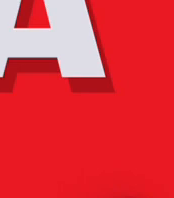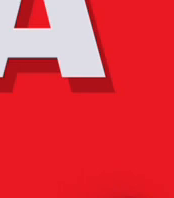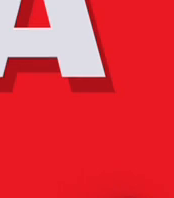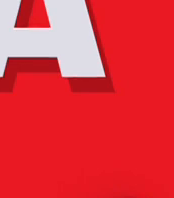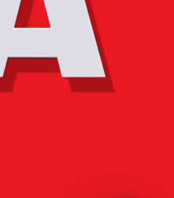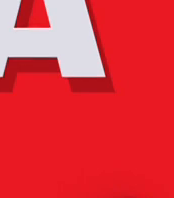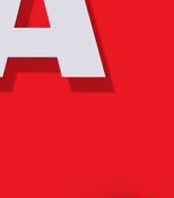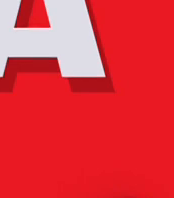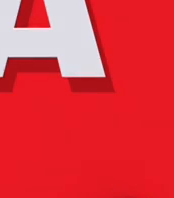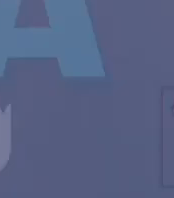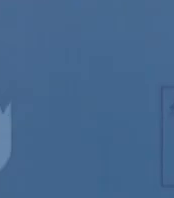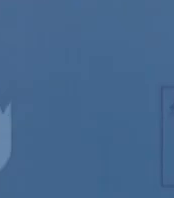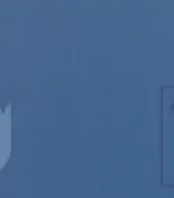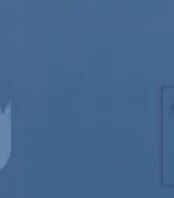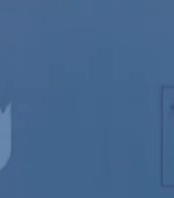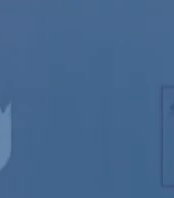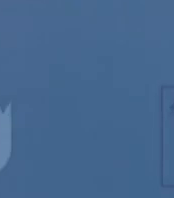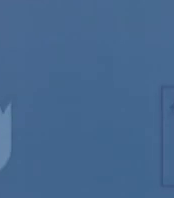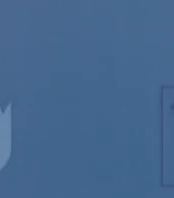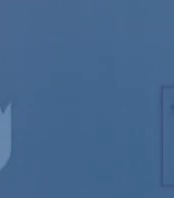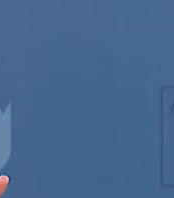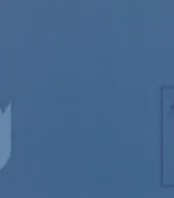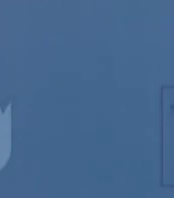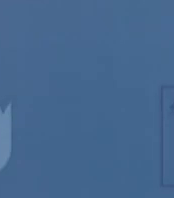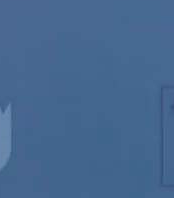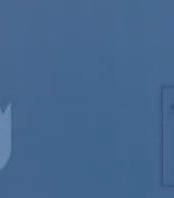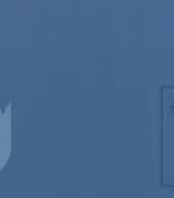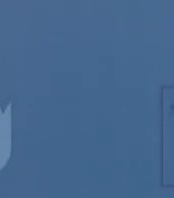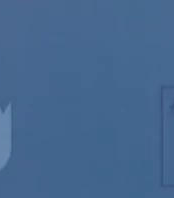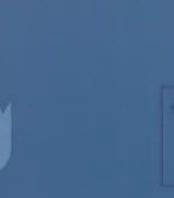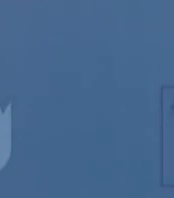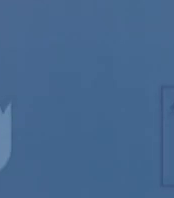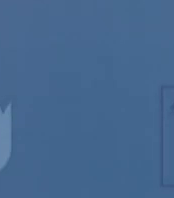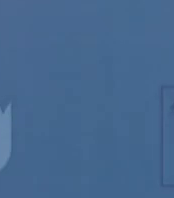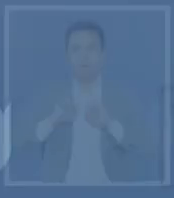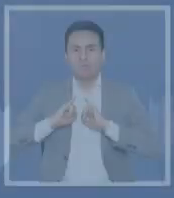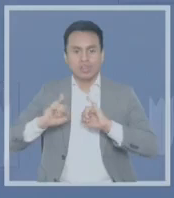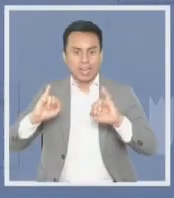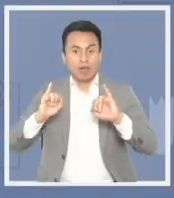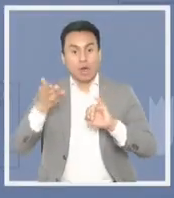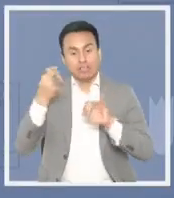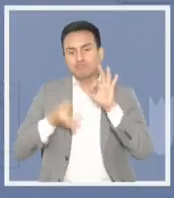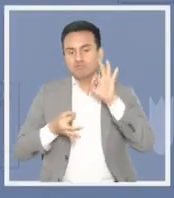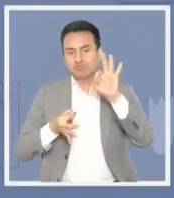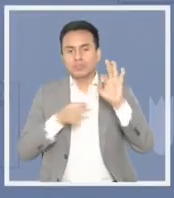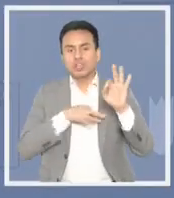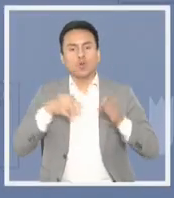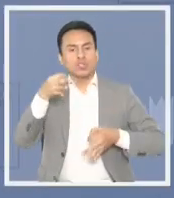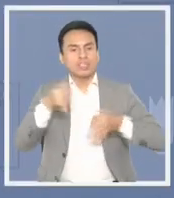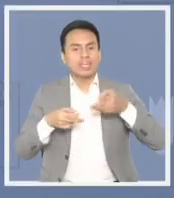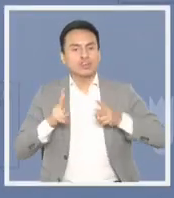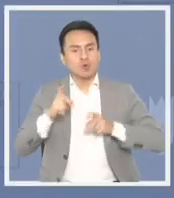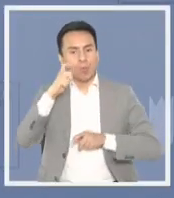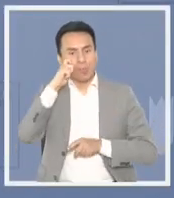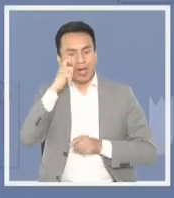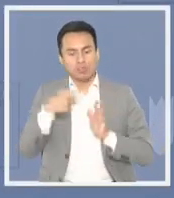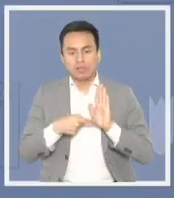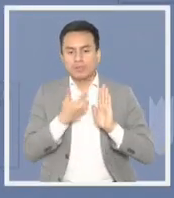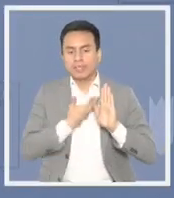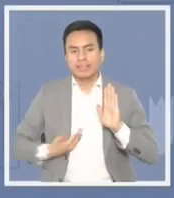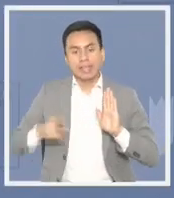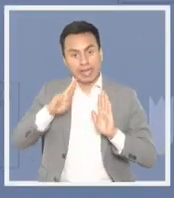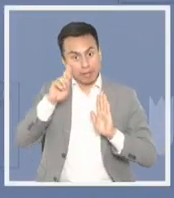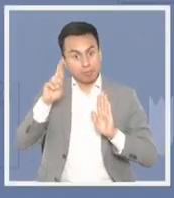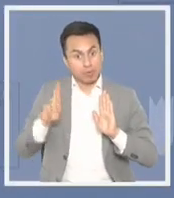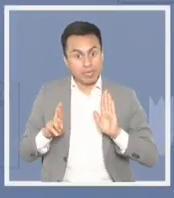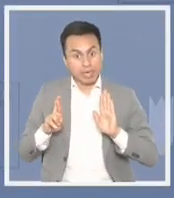nominación del candidato Ángel Valencia como fiscal nacional. Escuchamos. El Ministerio de Justicia y Derechos Humanos, que el presidente de la